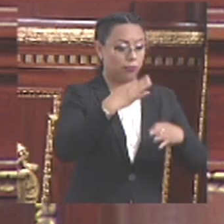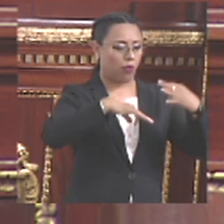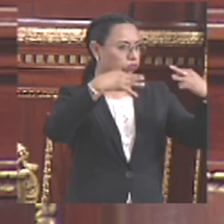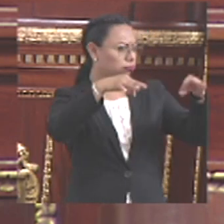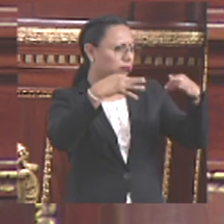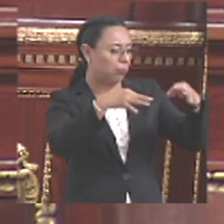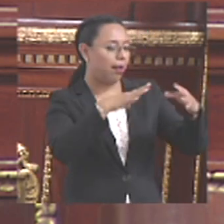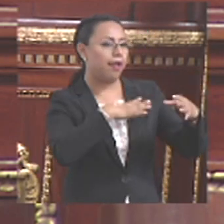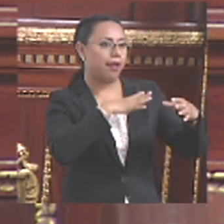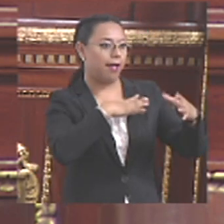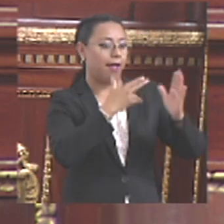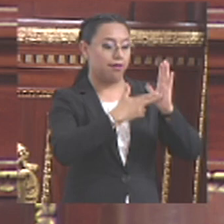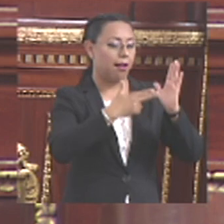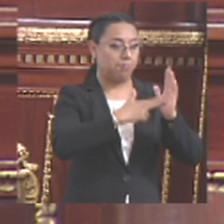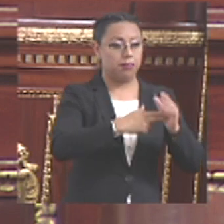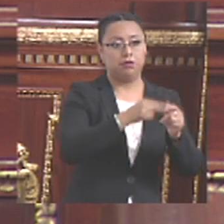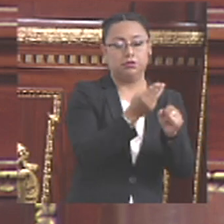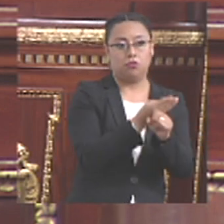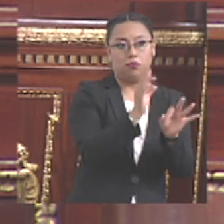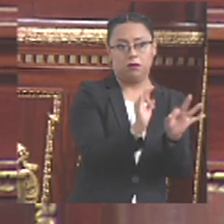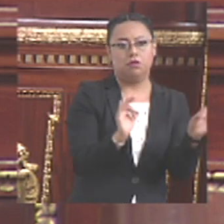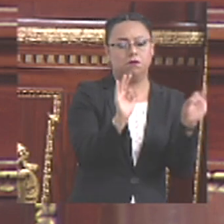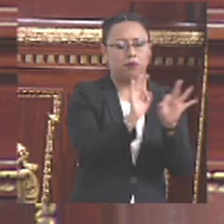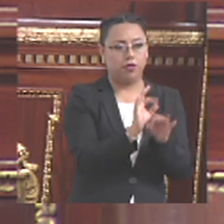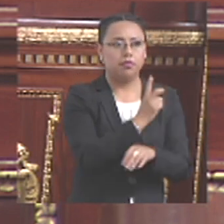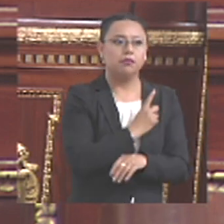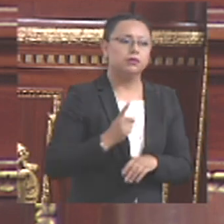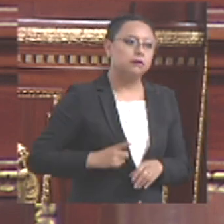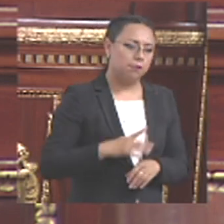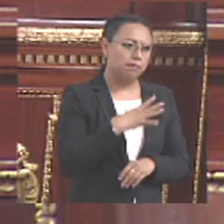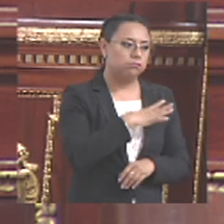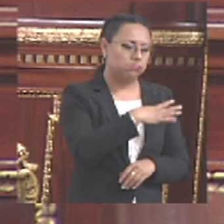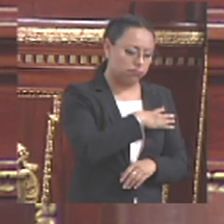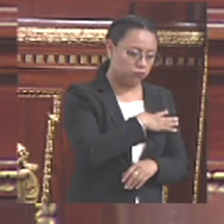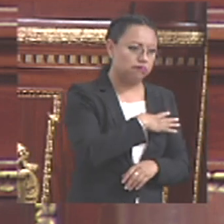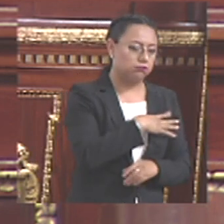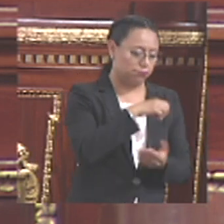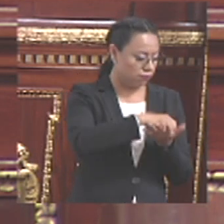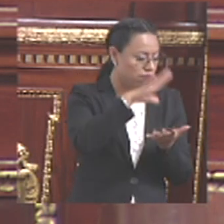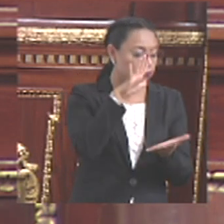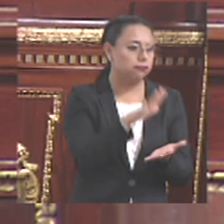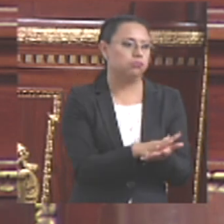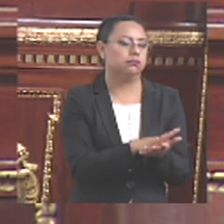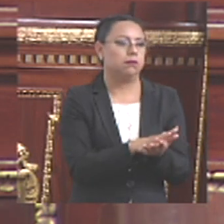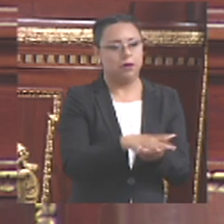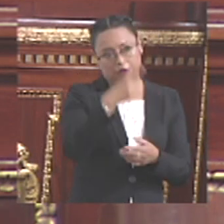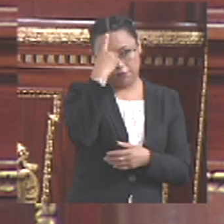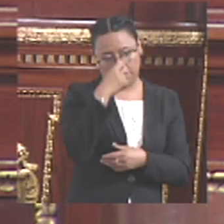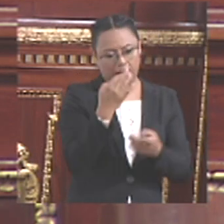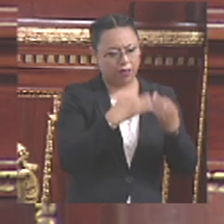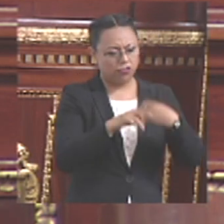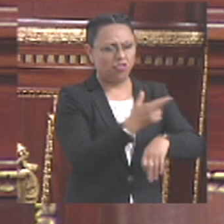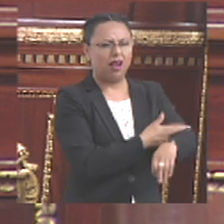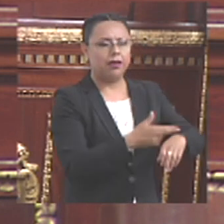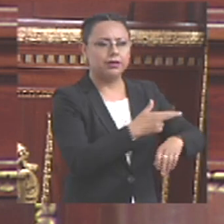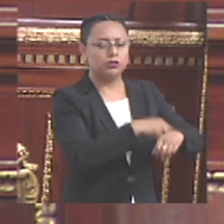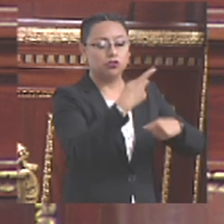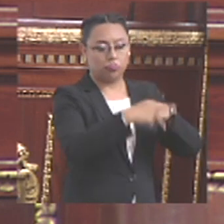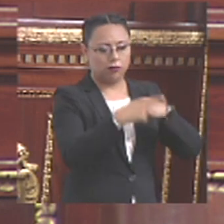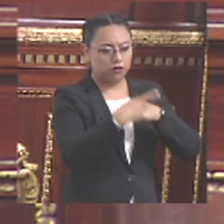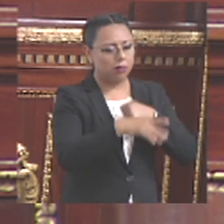instrumentos las garantías y las certezas para que la visión de gestión de riesgo quede